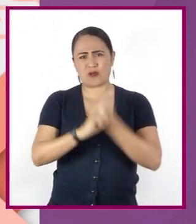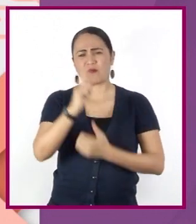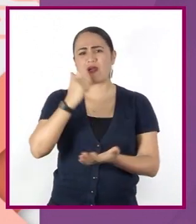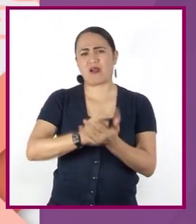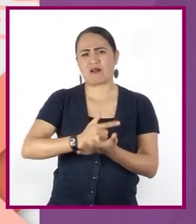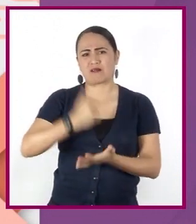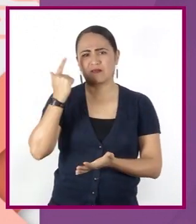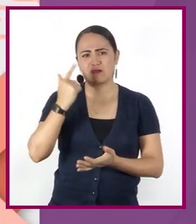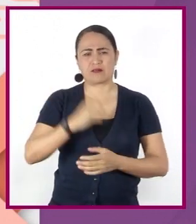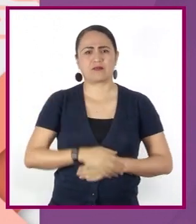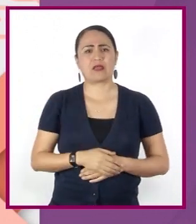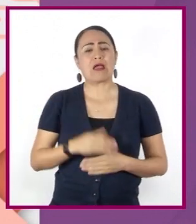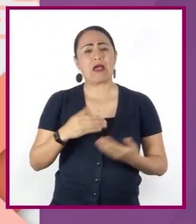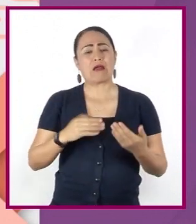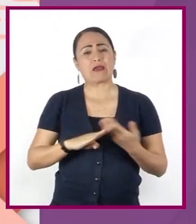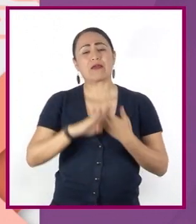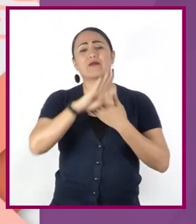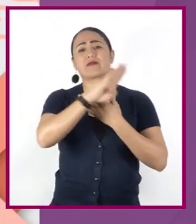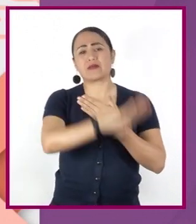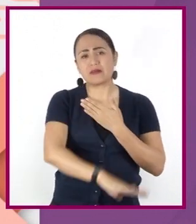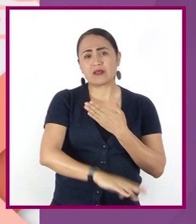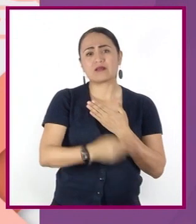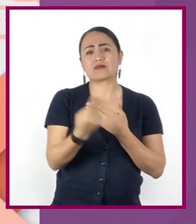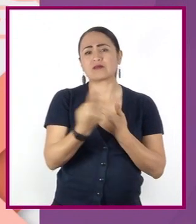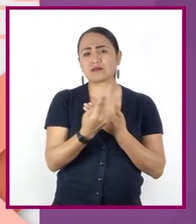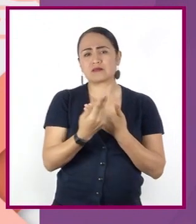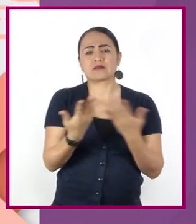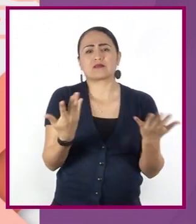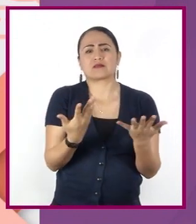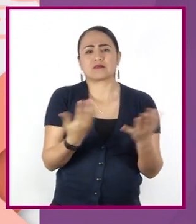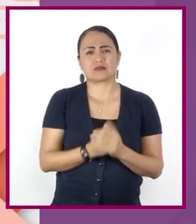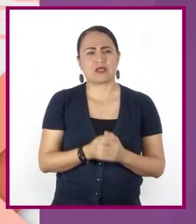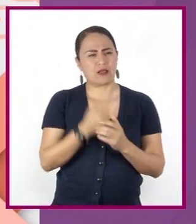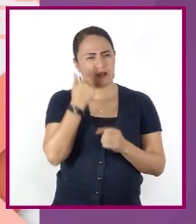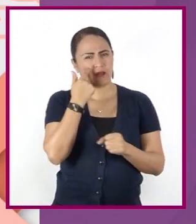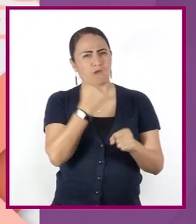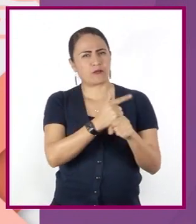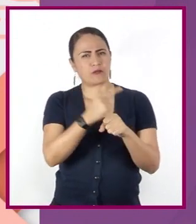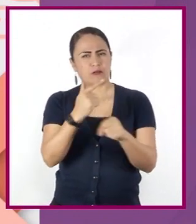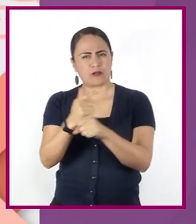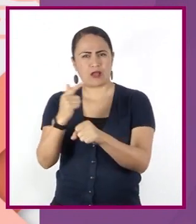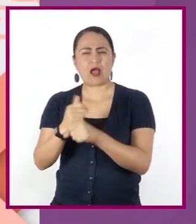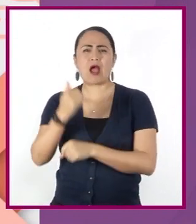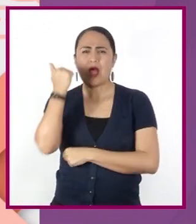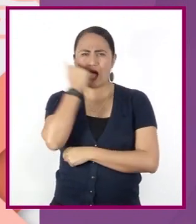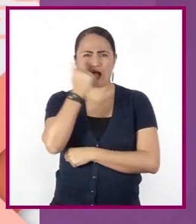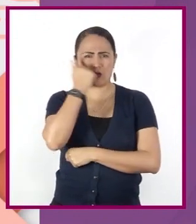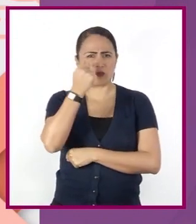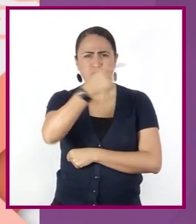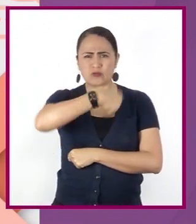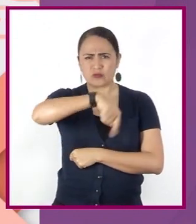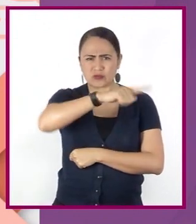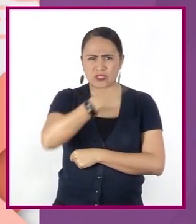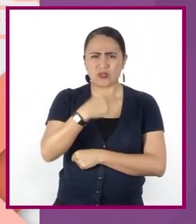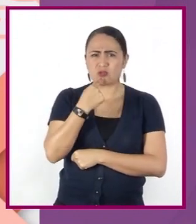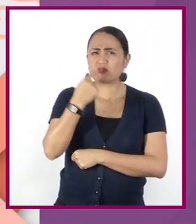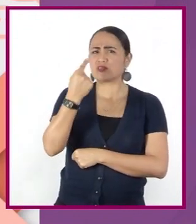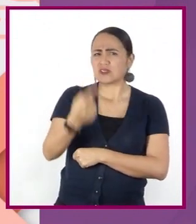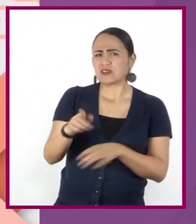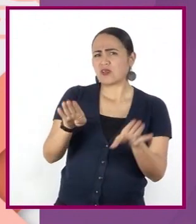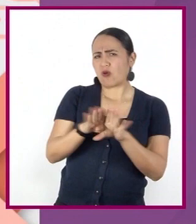escolar. Para prevenirlo, es posible identificar las señales que los propios alumnos emiten mediante sus